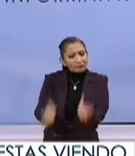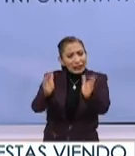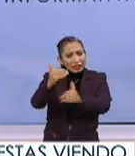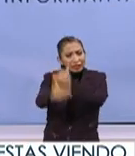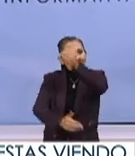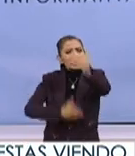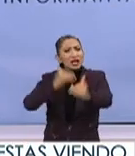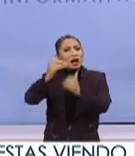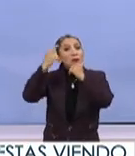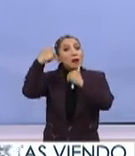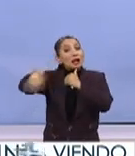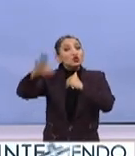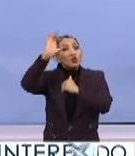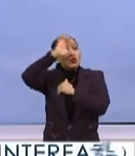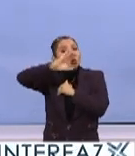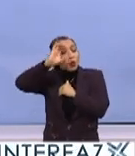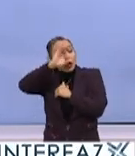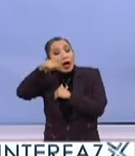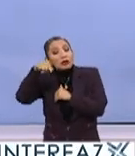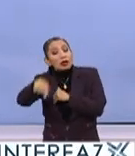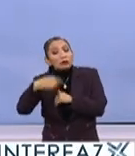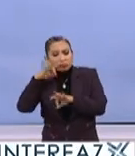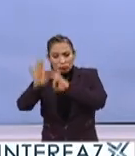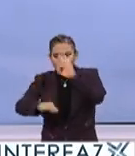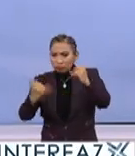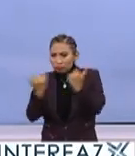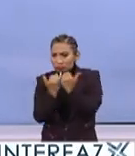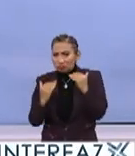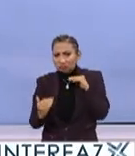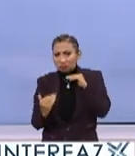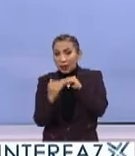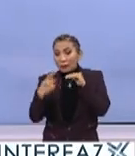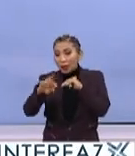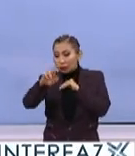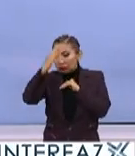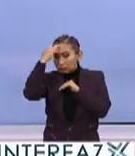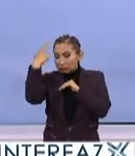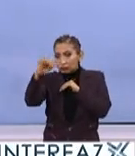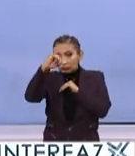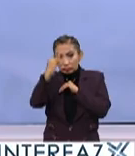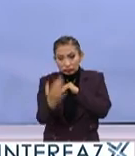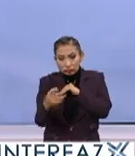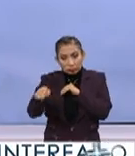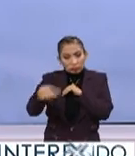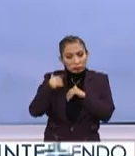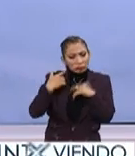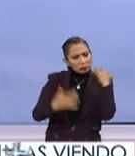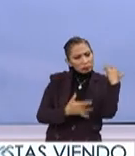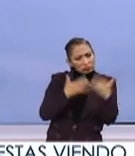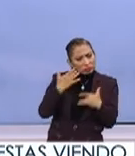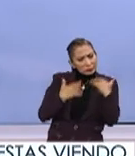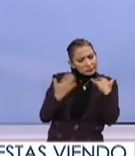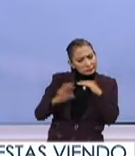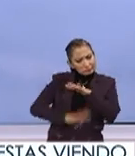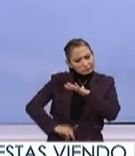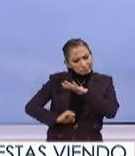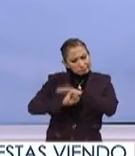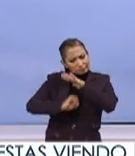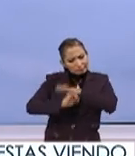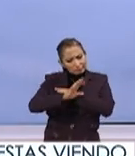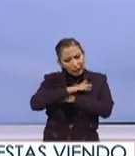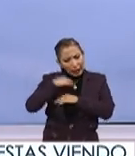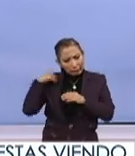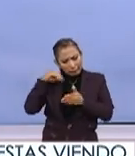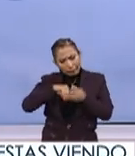un desarrollo para su cultura, donde se les trate con igualdad, pero reconociendo su identidad. Se sienten bases firmes para